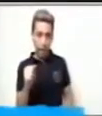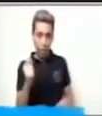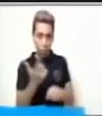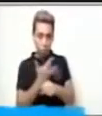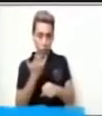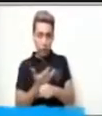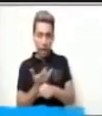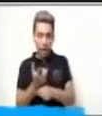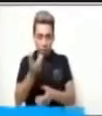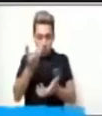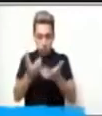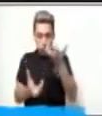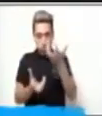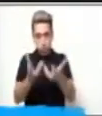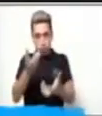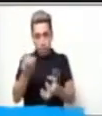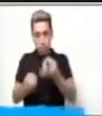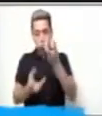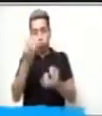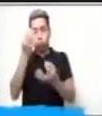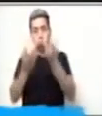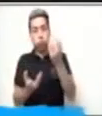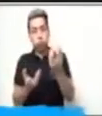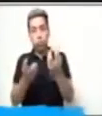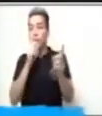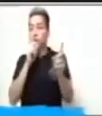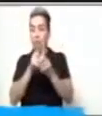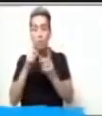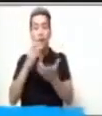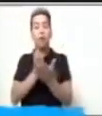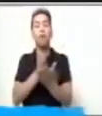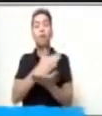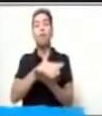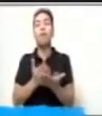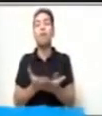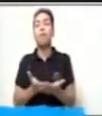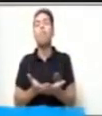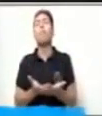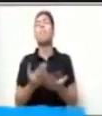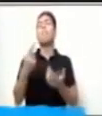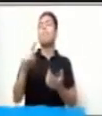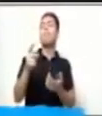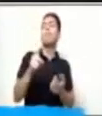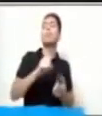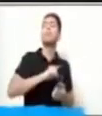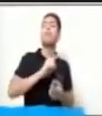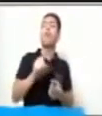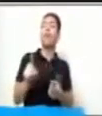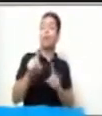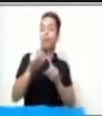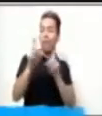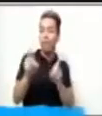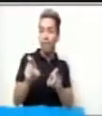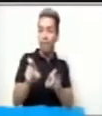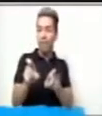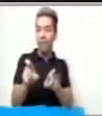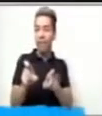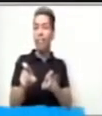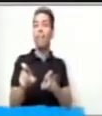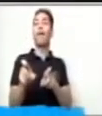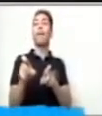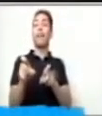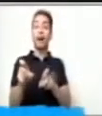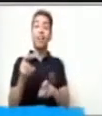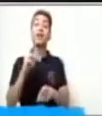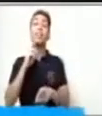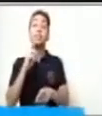hervir y cocinar. Ahora, ¿quién soy? Muy bien. La respuesta